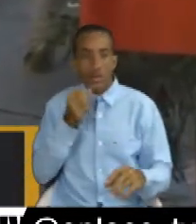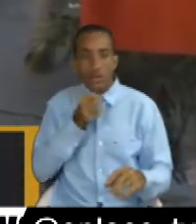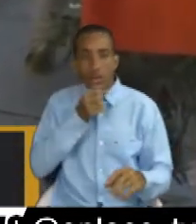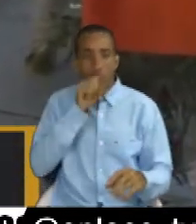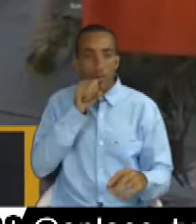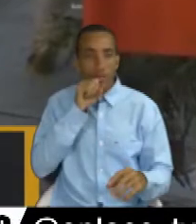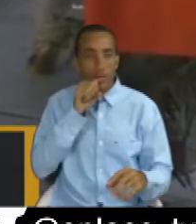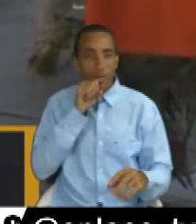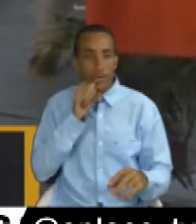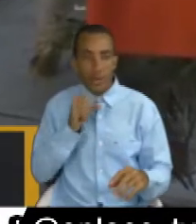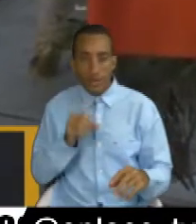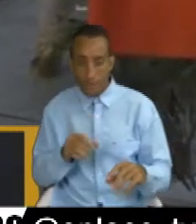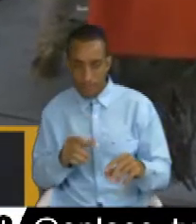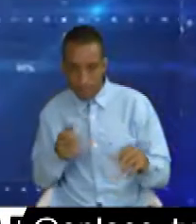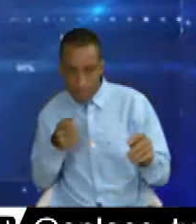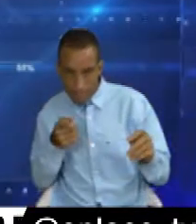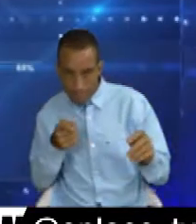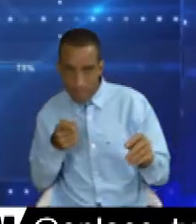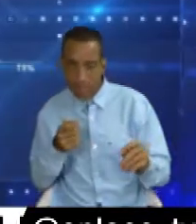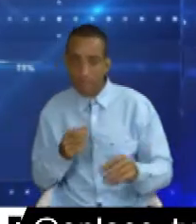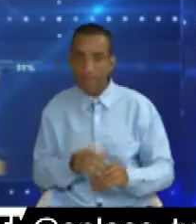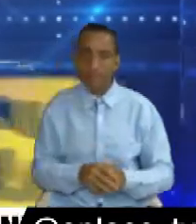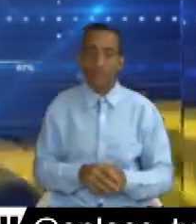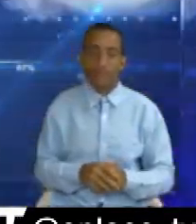vida y la de los ciudadanos.